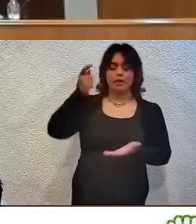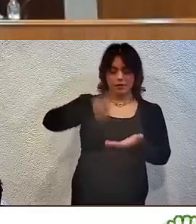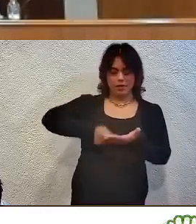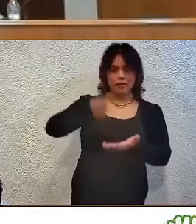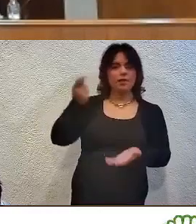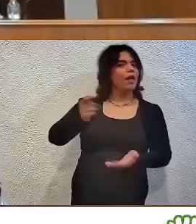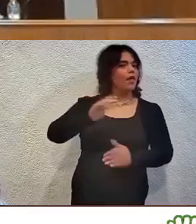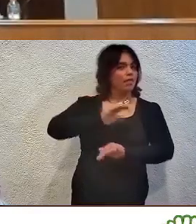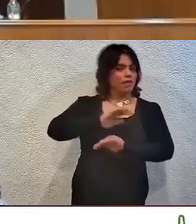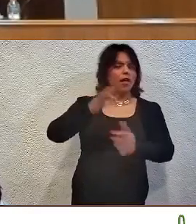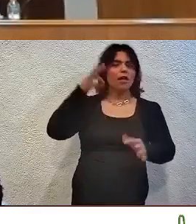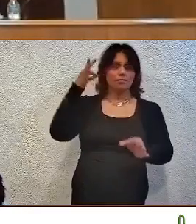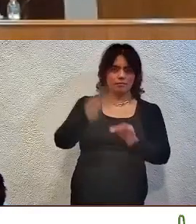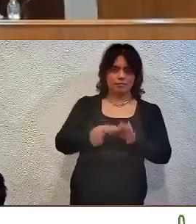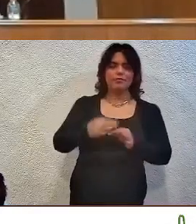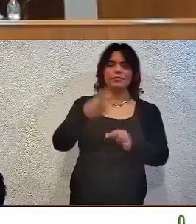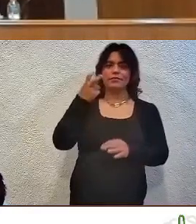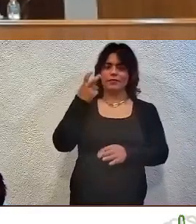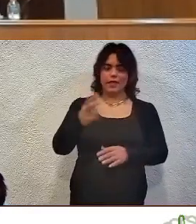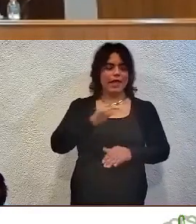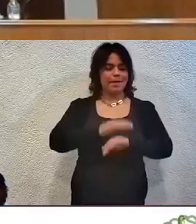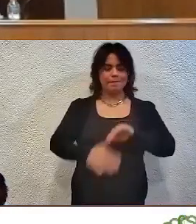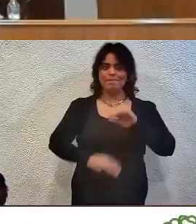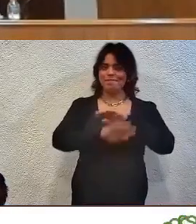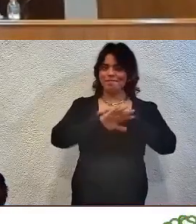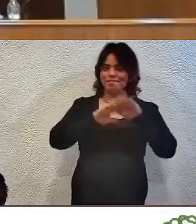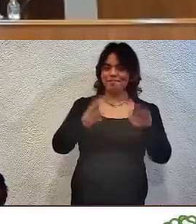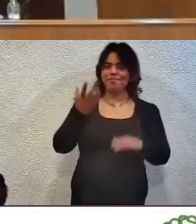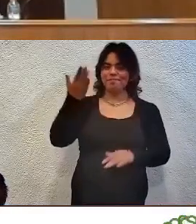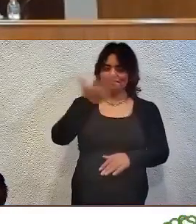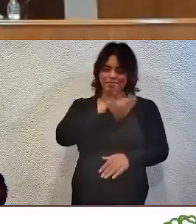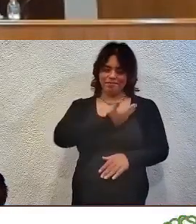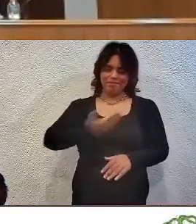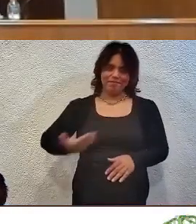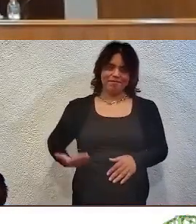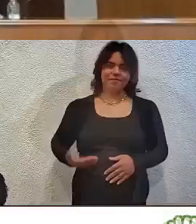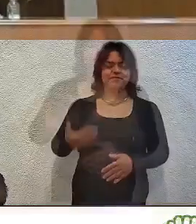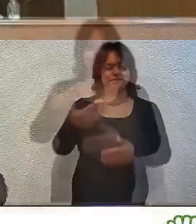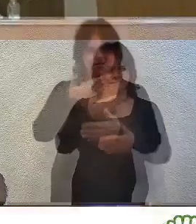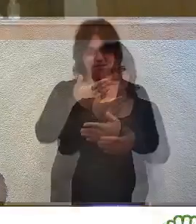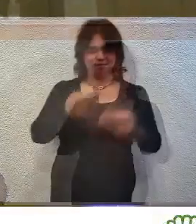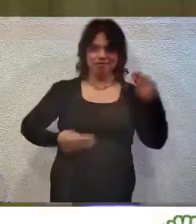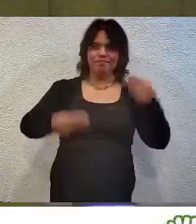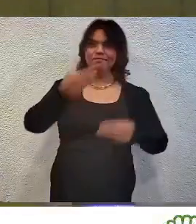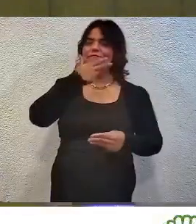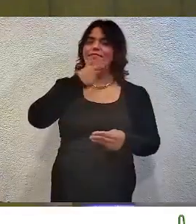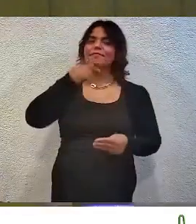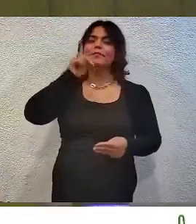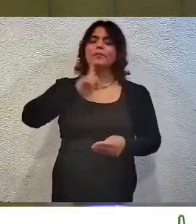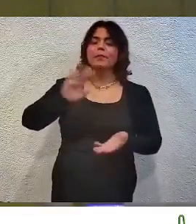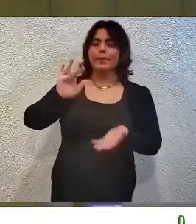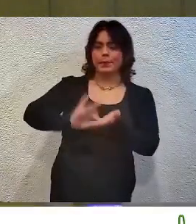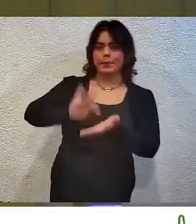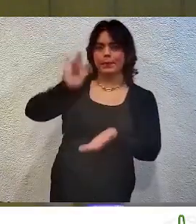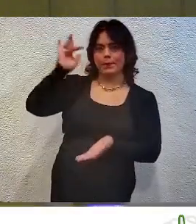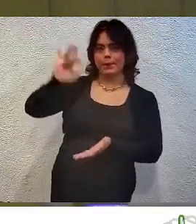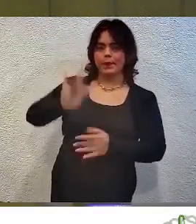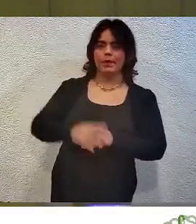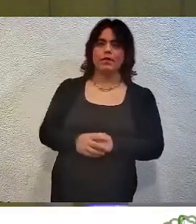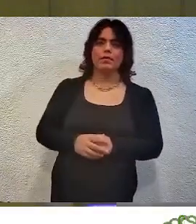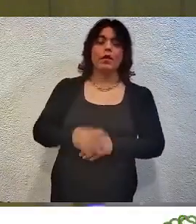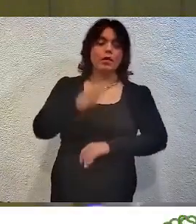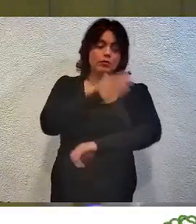ejecutoriada y el archivo del asunto como concluido. Es la cuenta, magistradas, magistrado. Gracias, secretario.